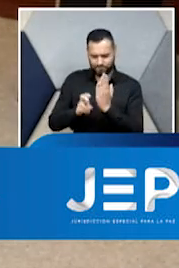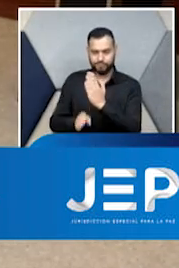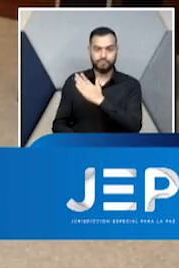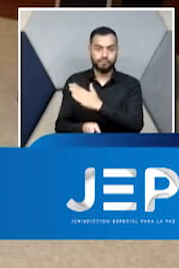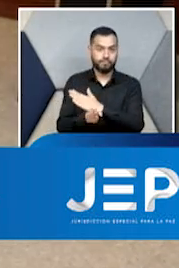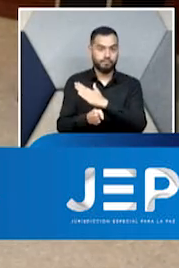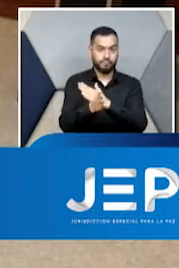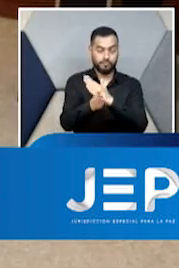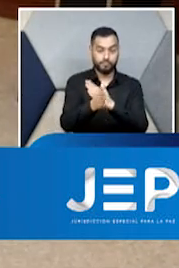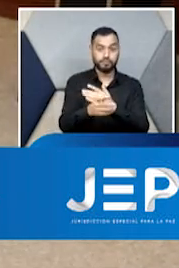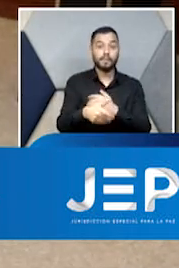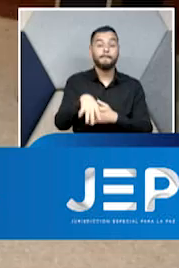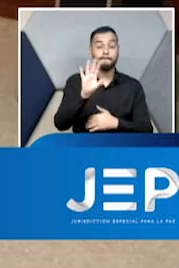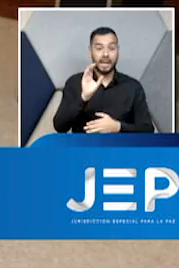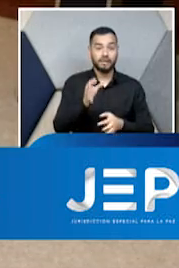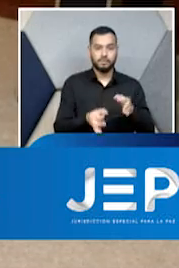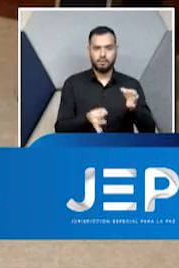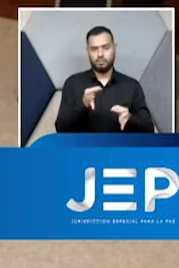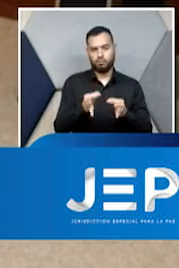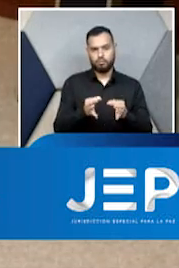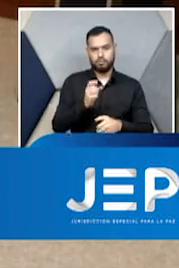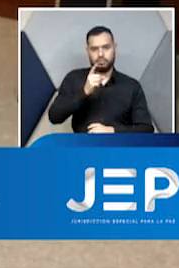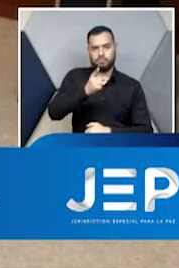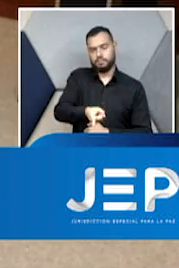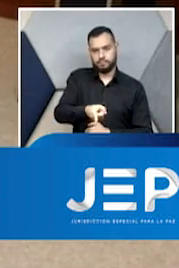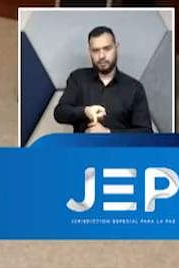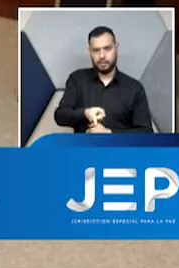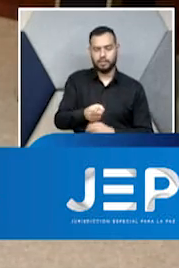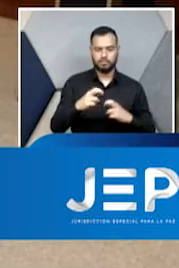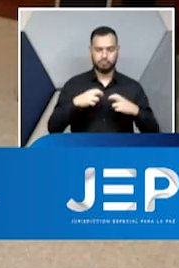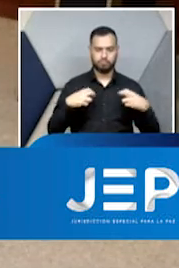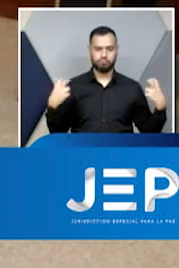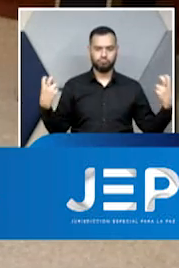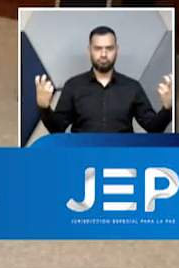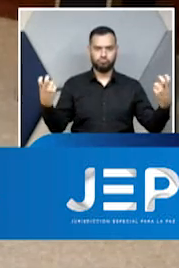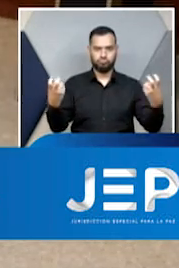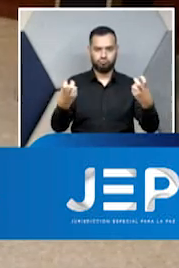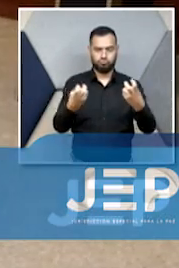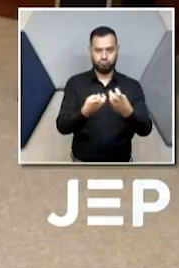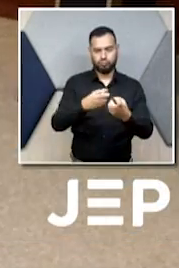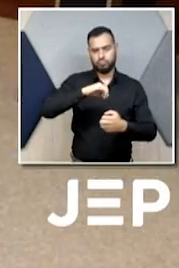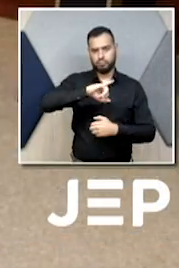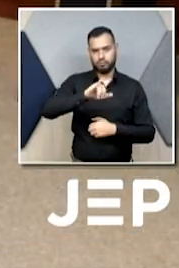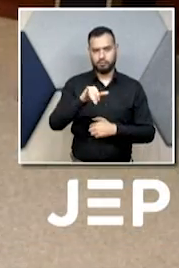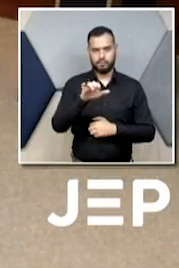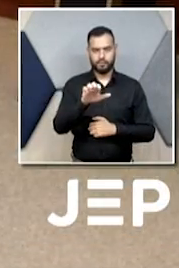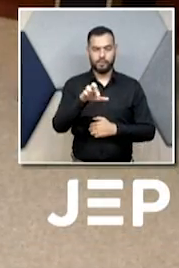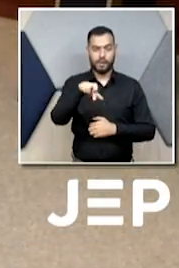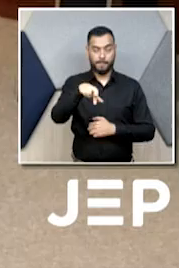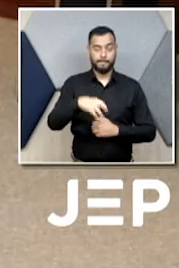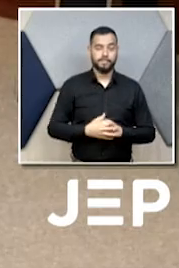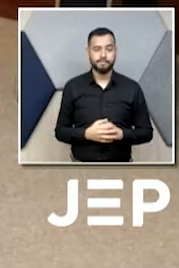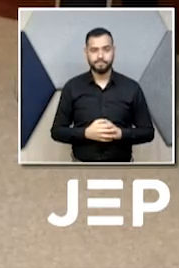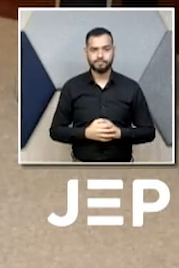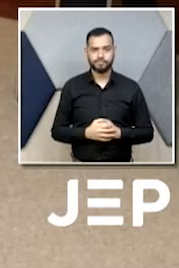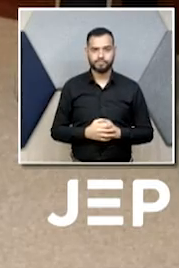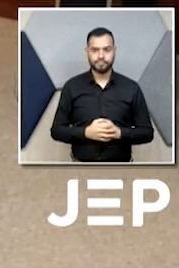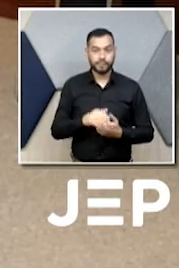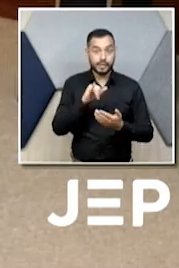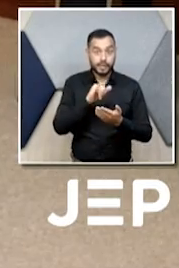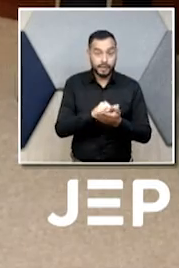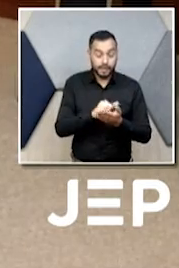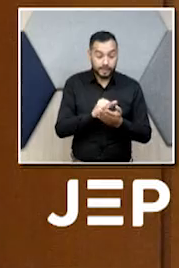juicios en el Tribunal de la Jurisdicción. Esa activación